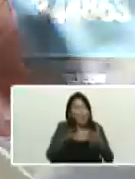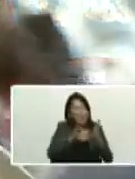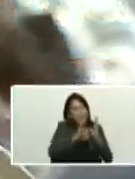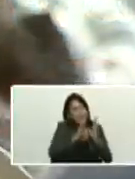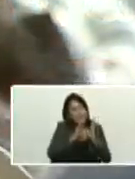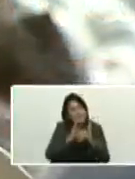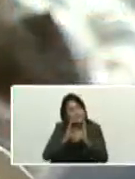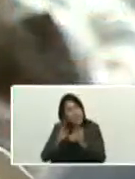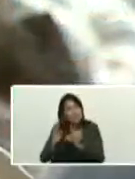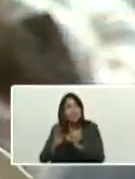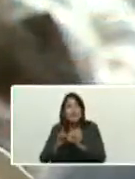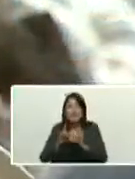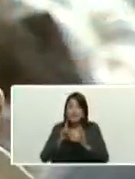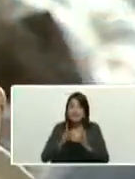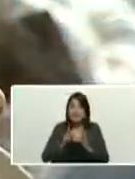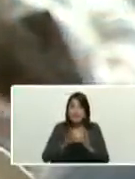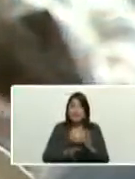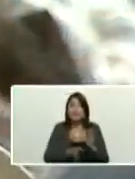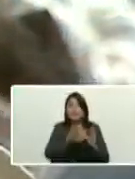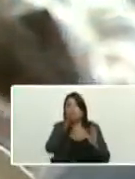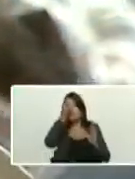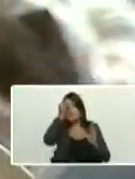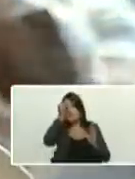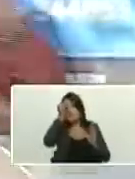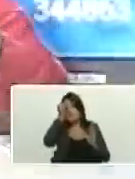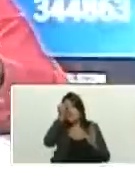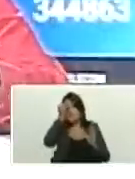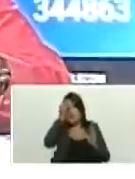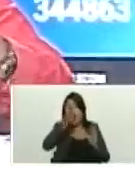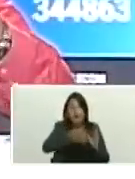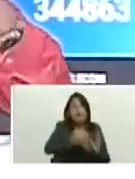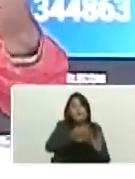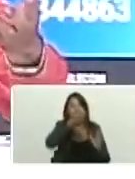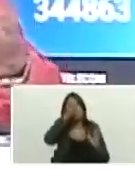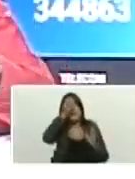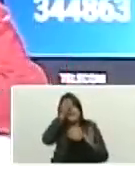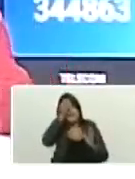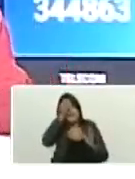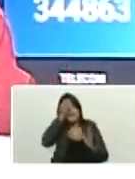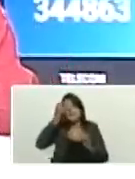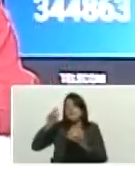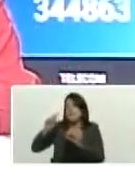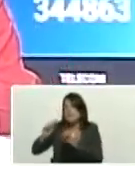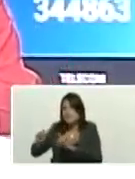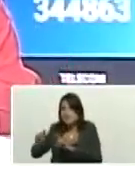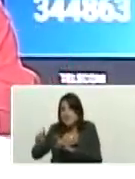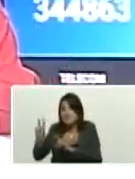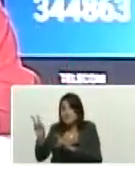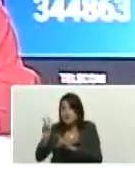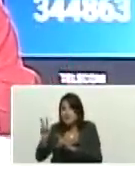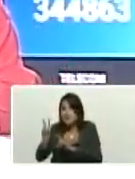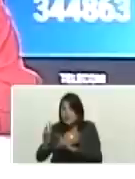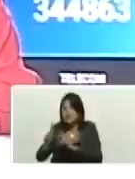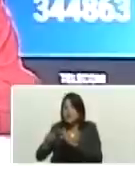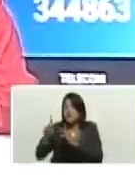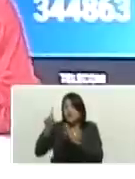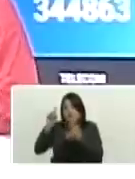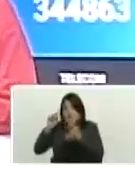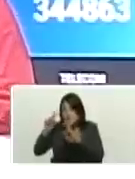de la cual hay que aprender para poder enseñar a nuestro pueblo y a los pueblos hermanos de América